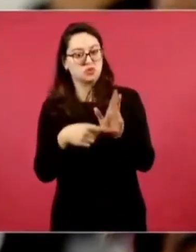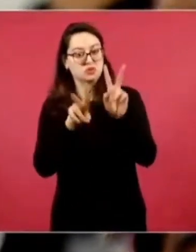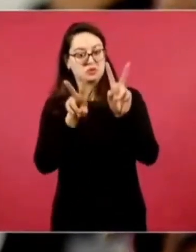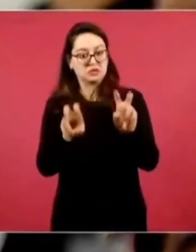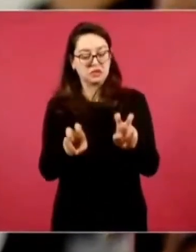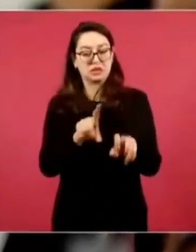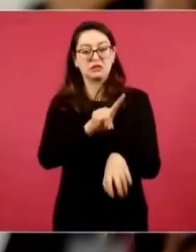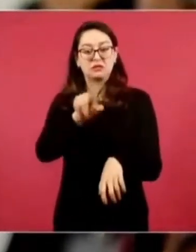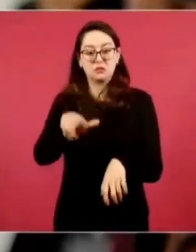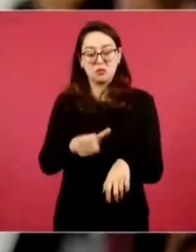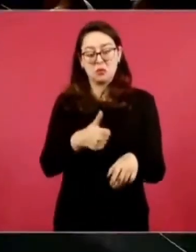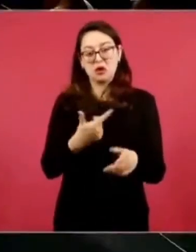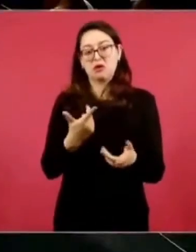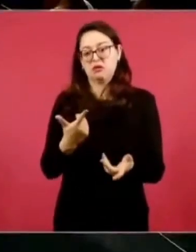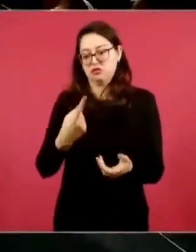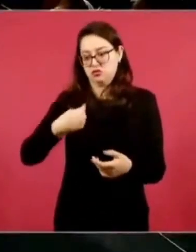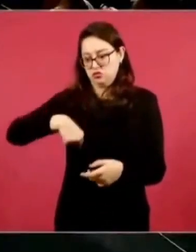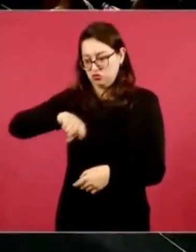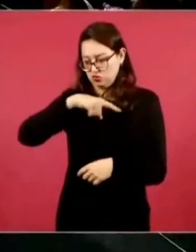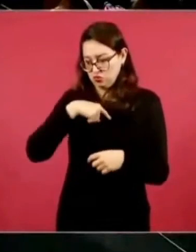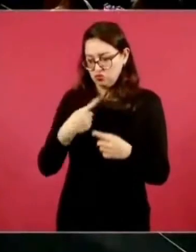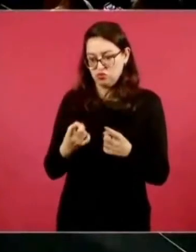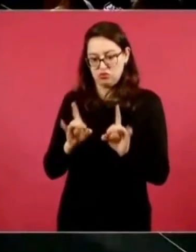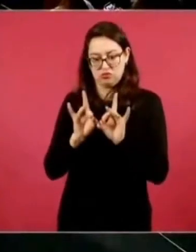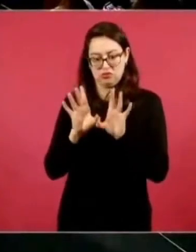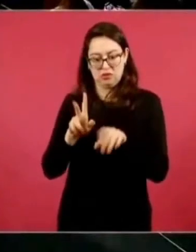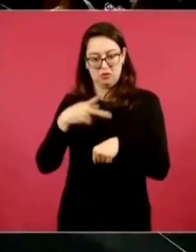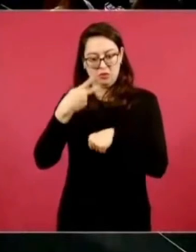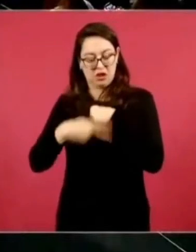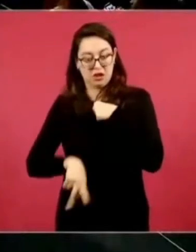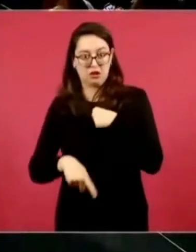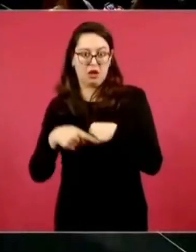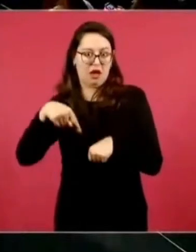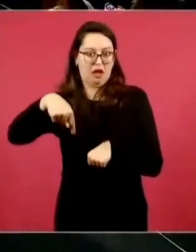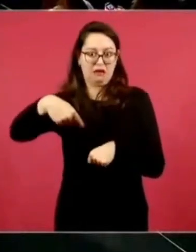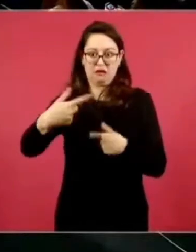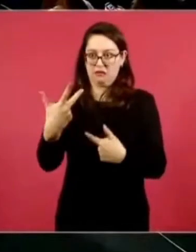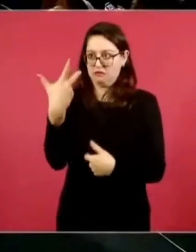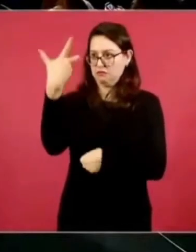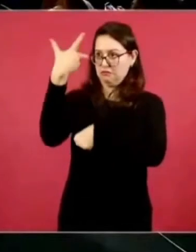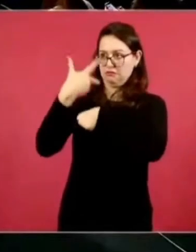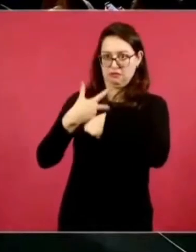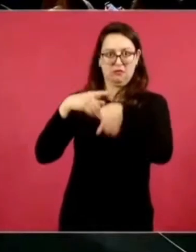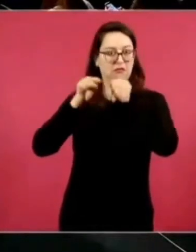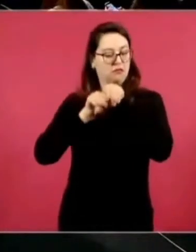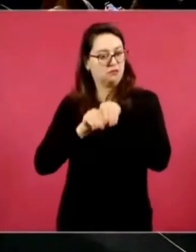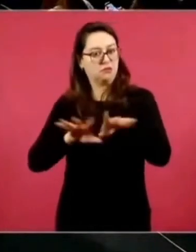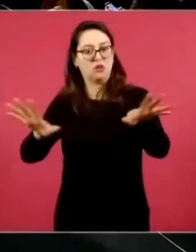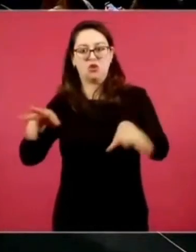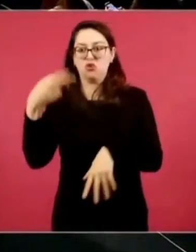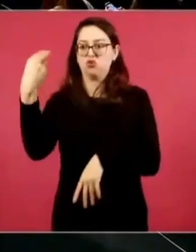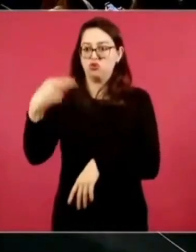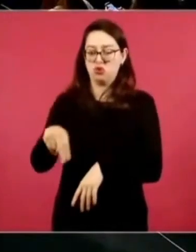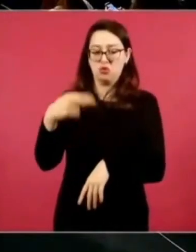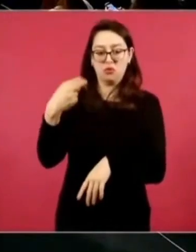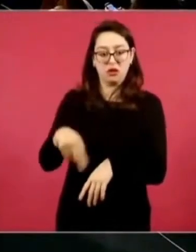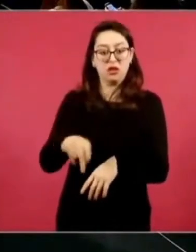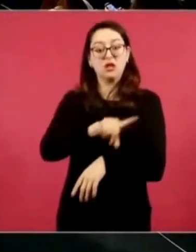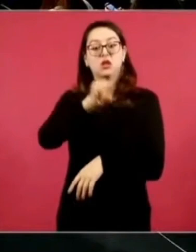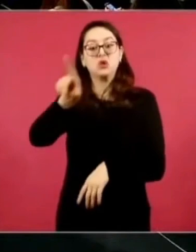nos vulneramos, porque ya tenemos rostro, ya tenemos apellido, y desde el momento que ya no nos dejan